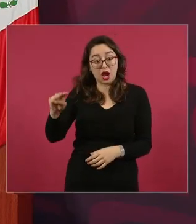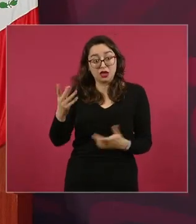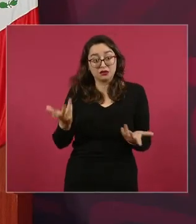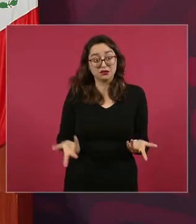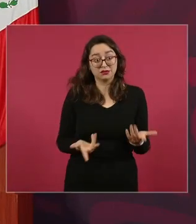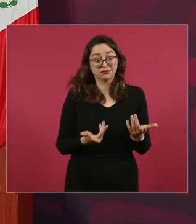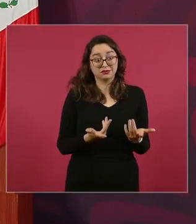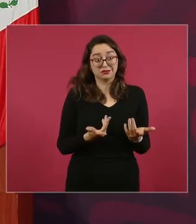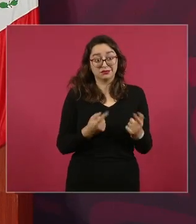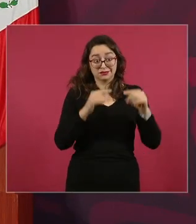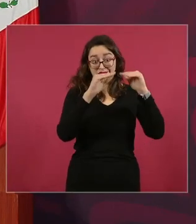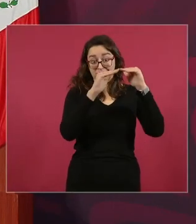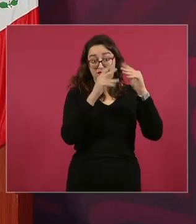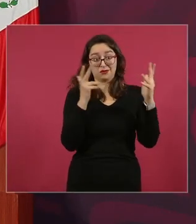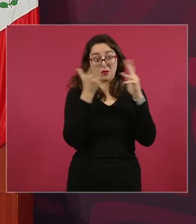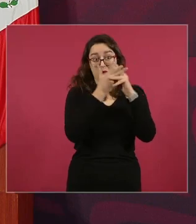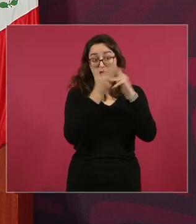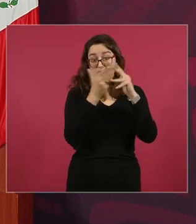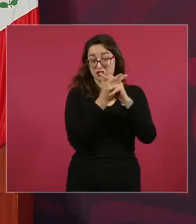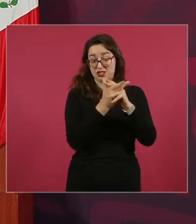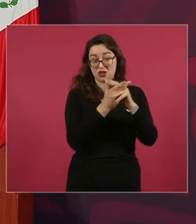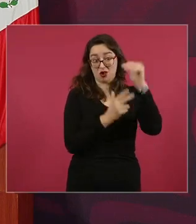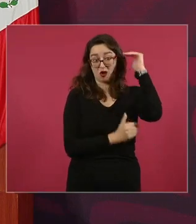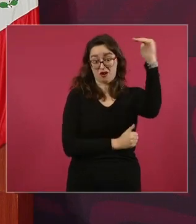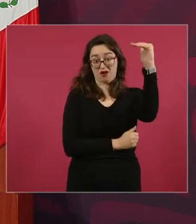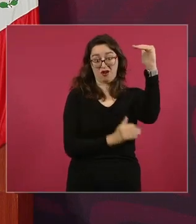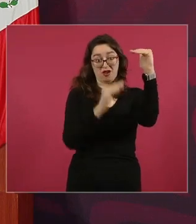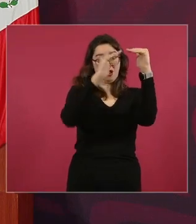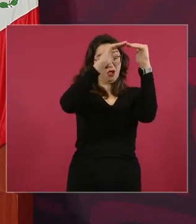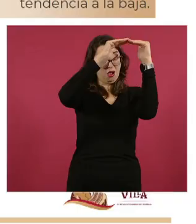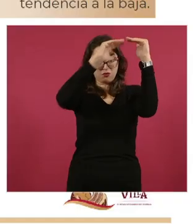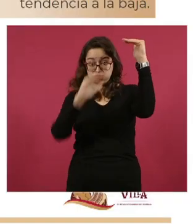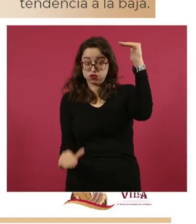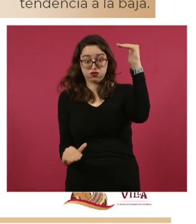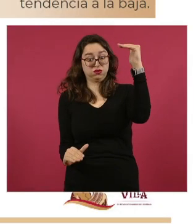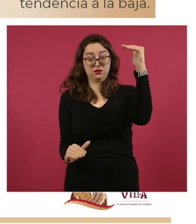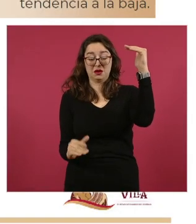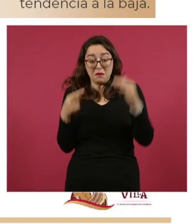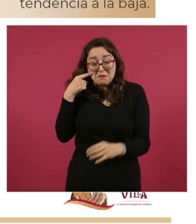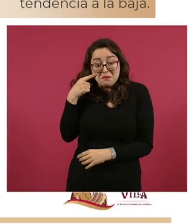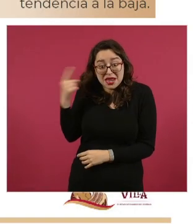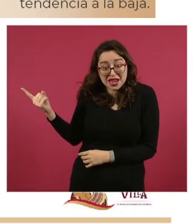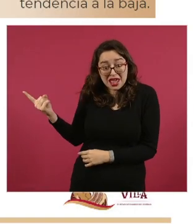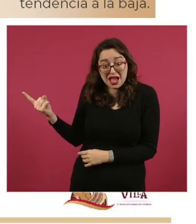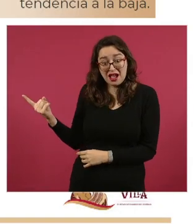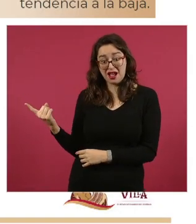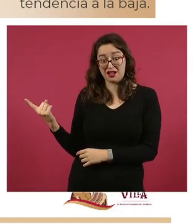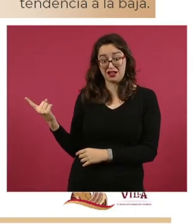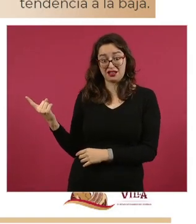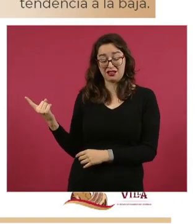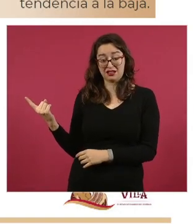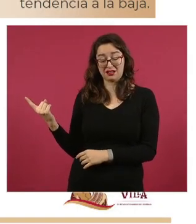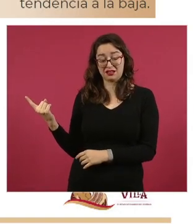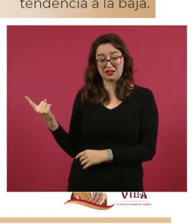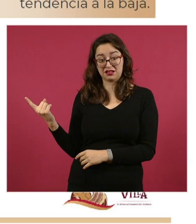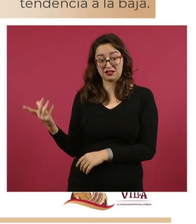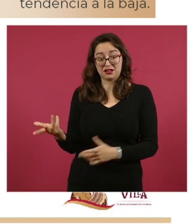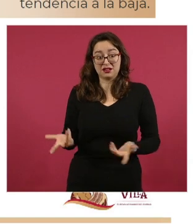Sí, estamos hablando de un estado donde habían